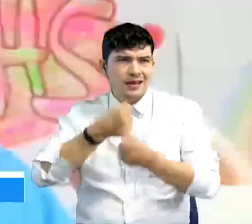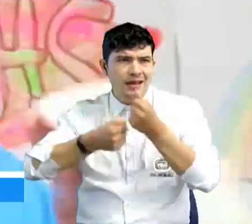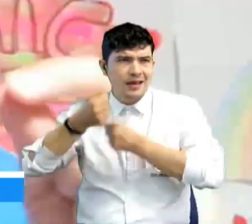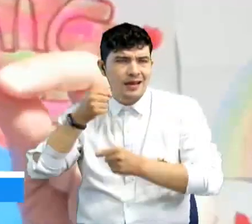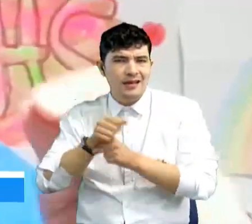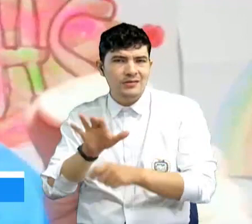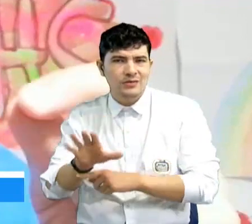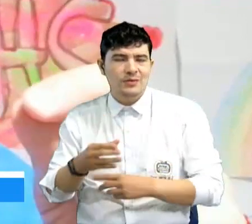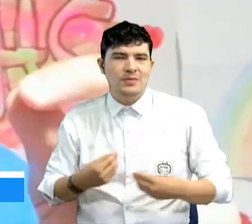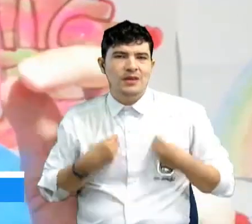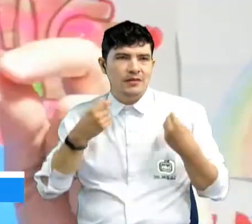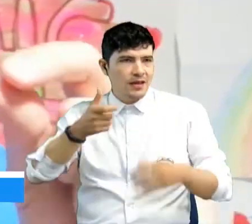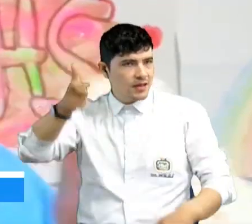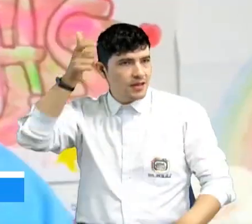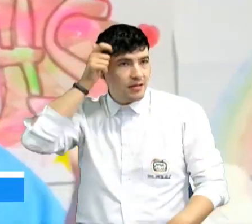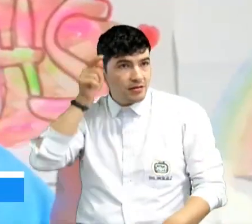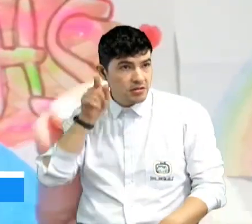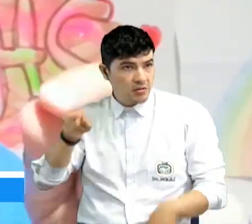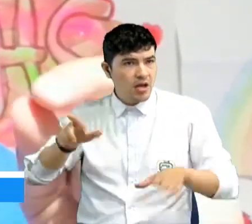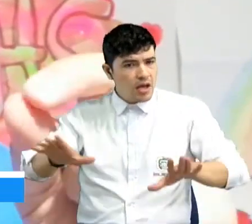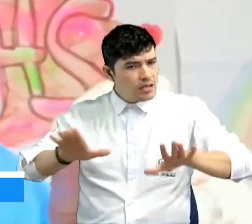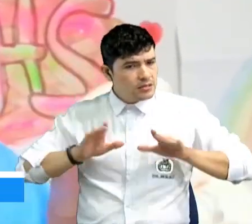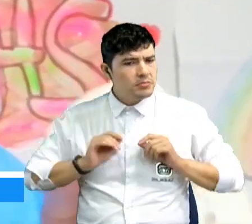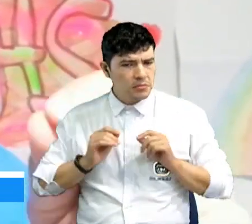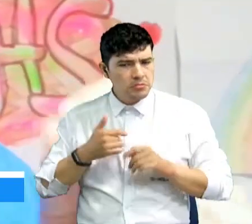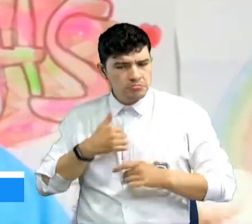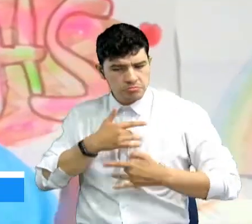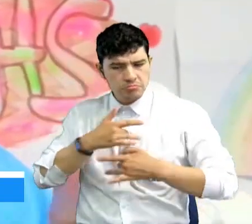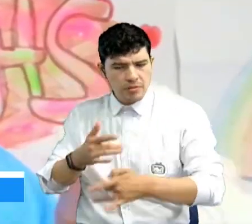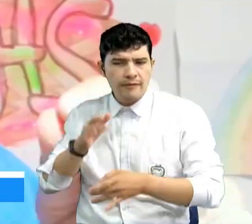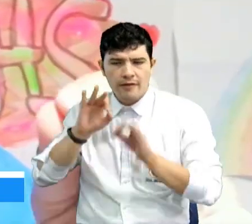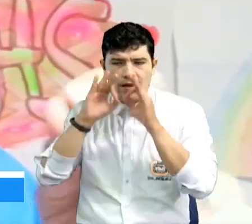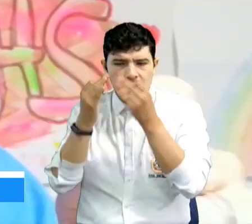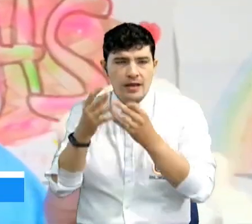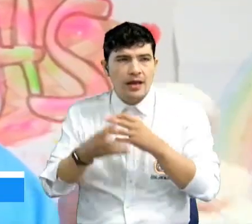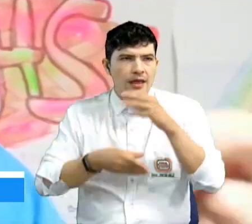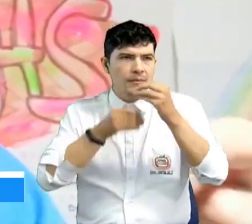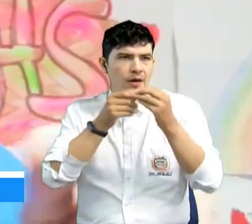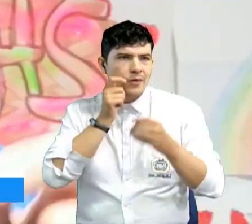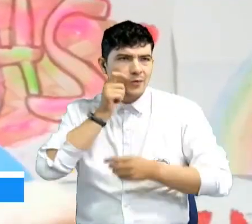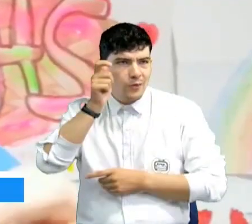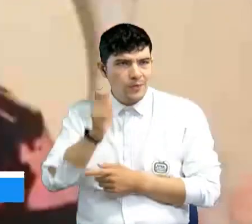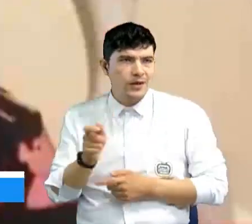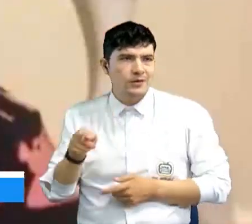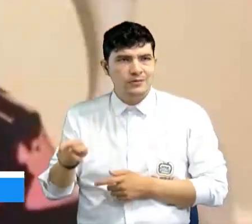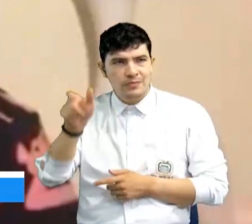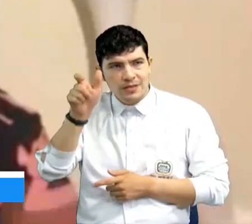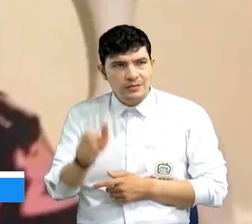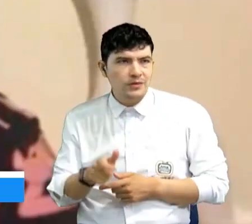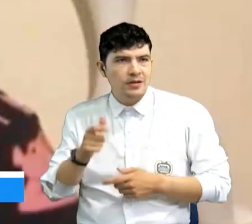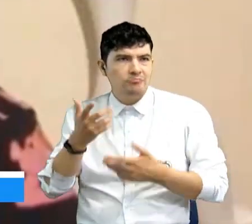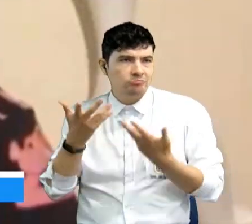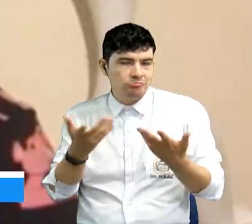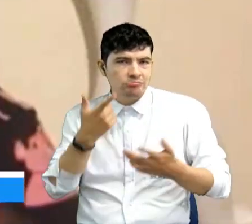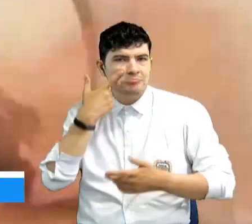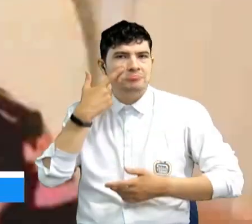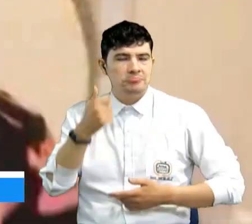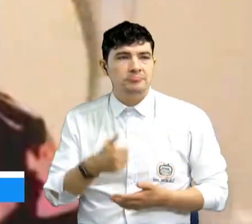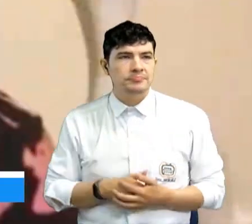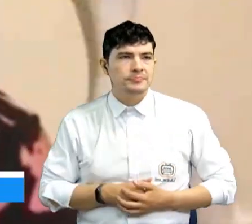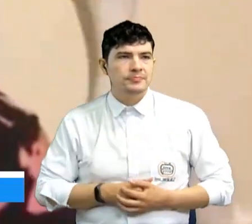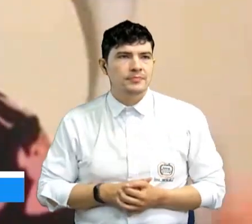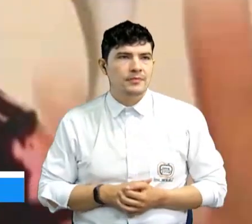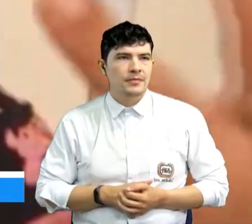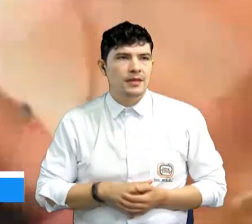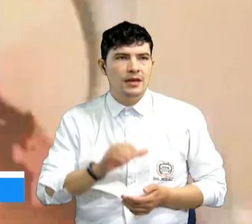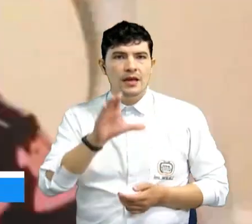que aceptó ser voluntario por su familia y por la humanidad también nos llena de esperanza mis hijos ahora mismo también el convair les